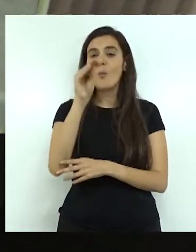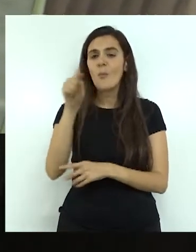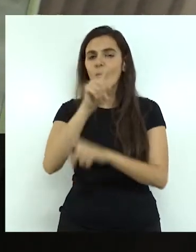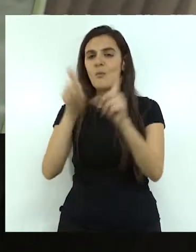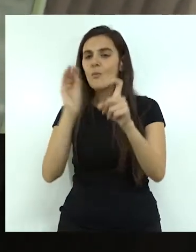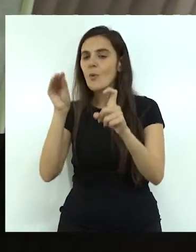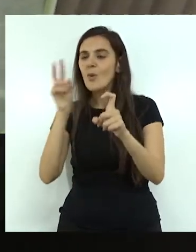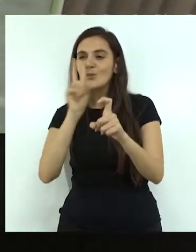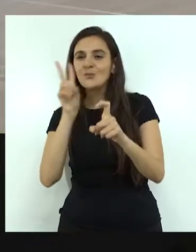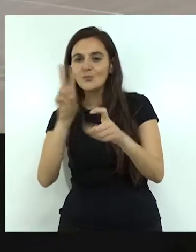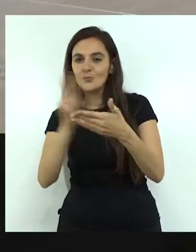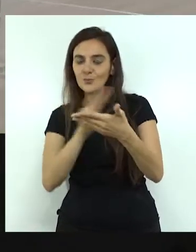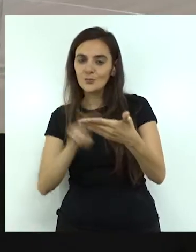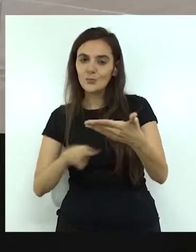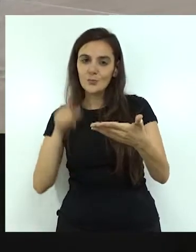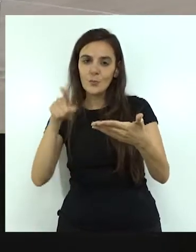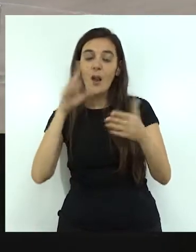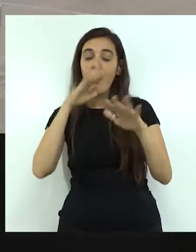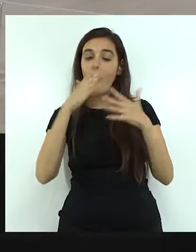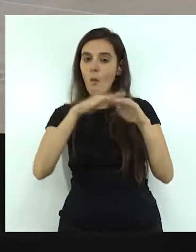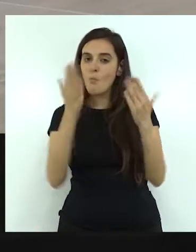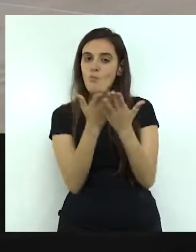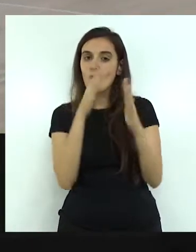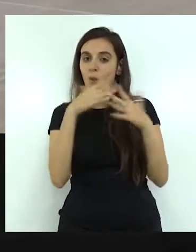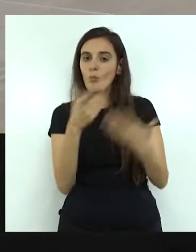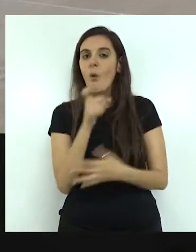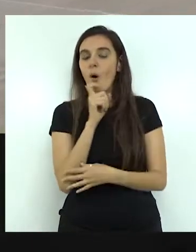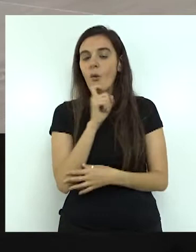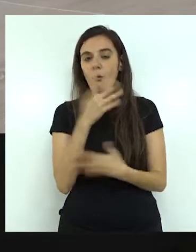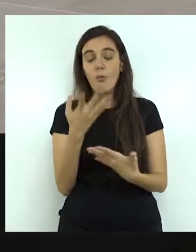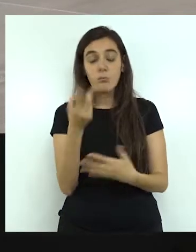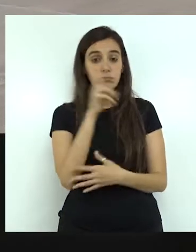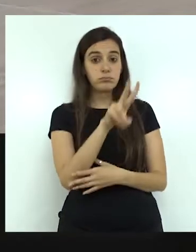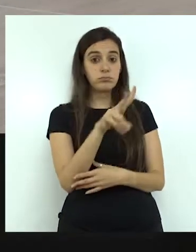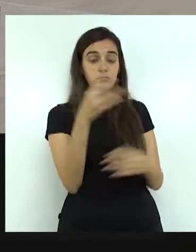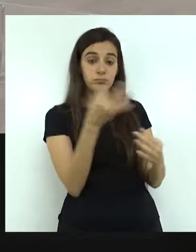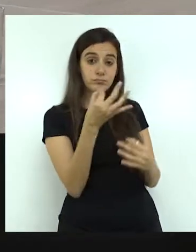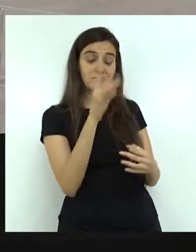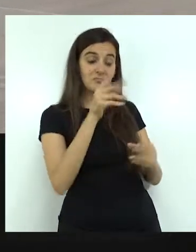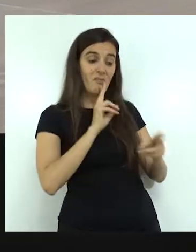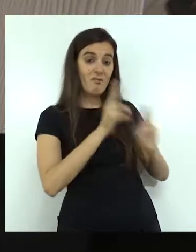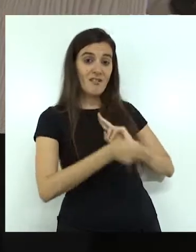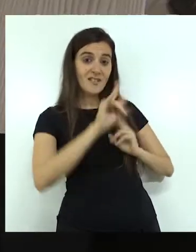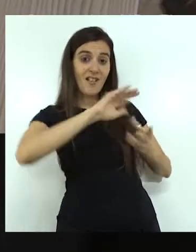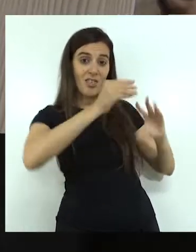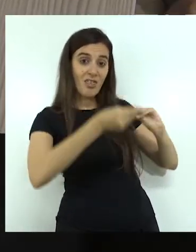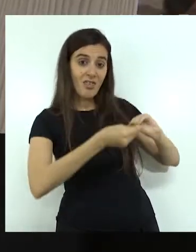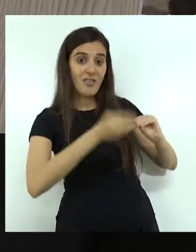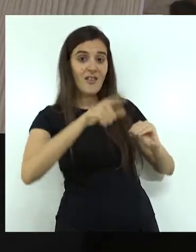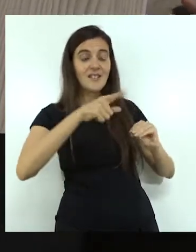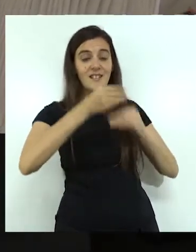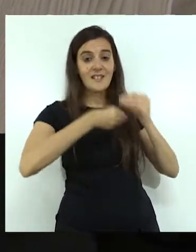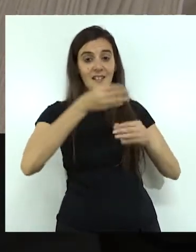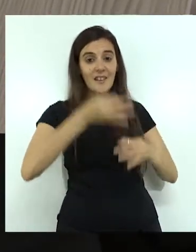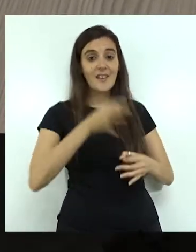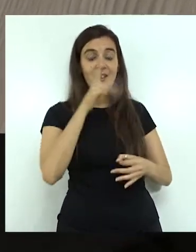lleváis en un mundo actual cómo lleváis y veo que ellos pues sí pues hay que adaptarse pues hay que sobreponerse eso